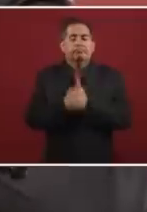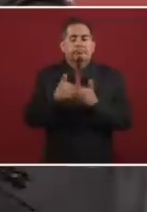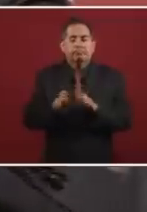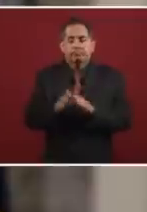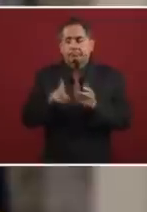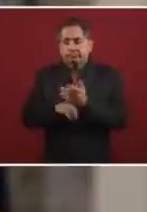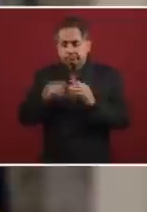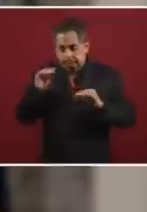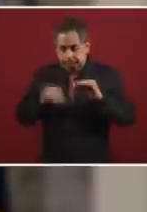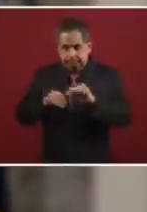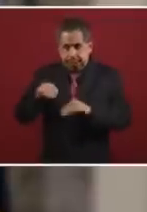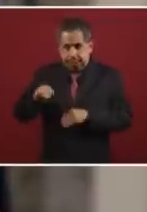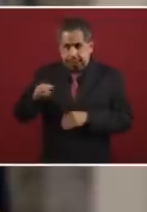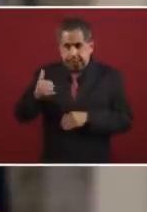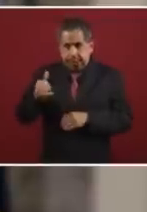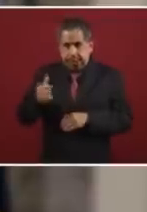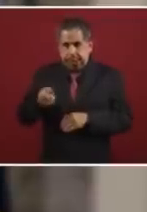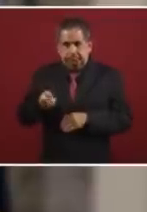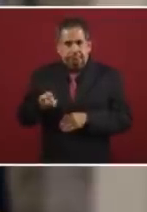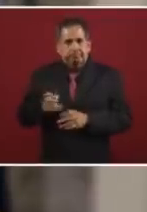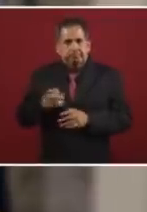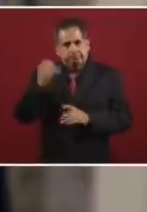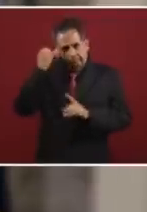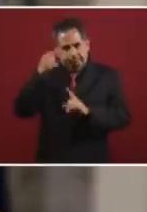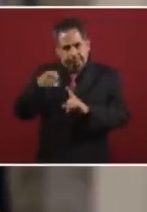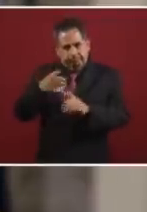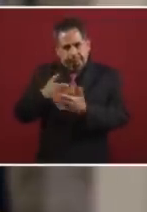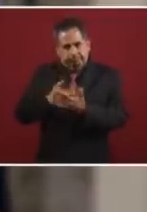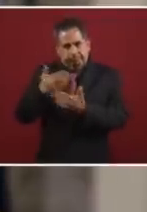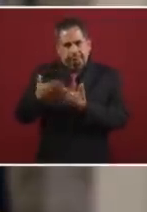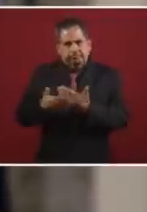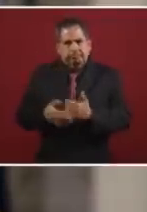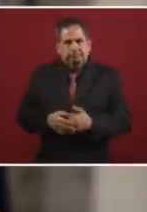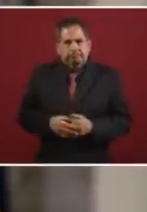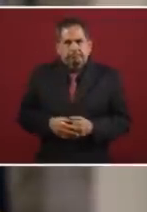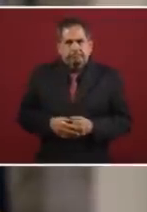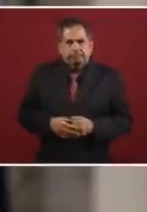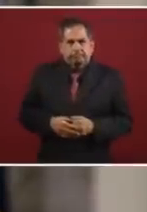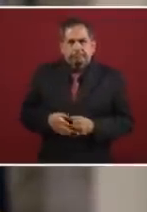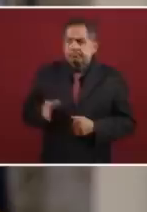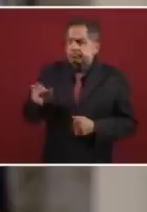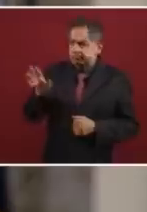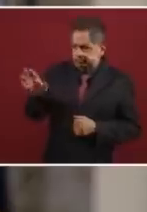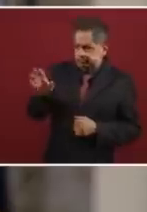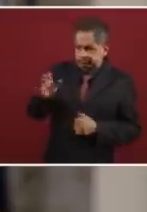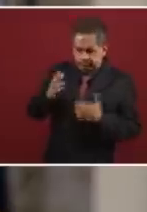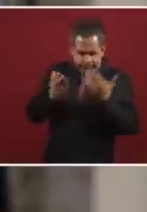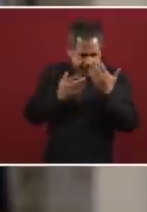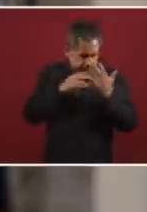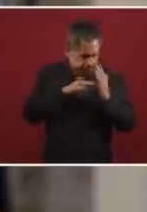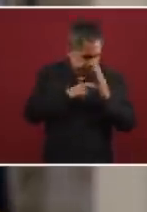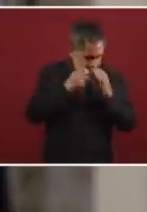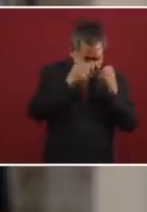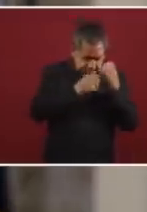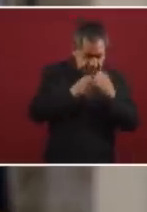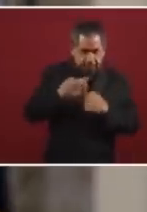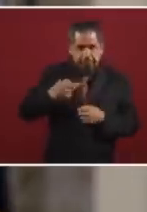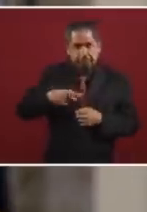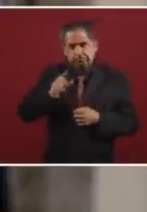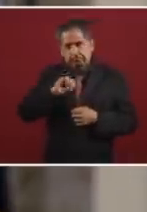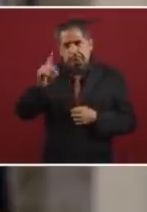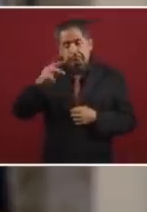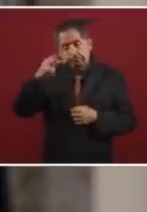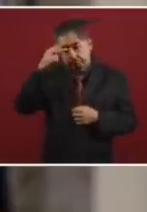la construcción del tren ese es el procedimiento de acuerdo a estudios especialistas